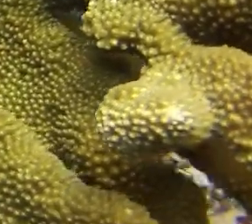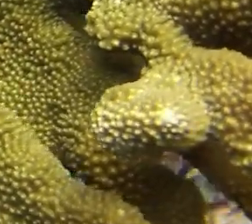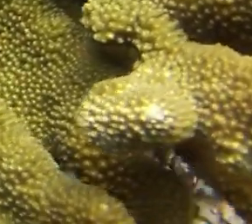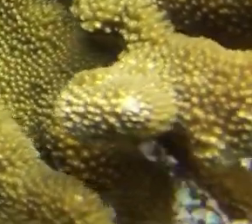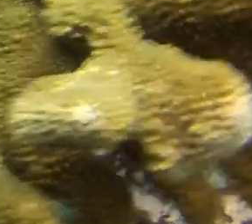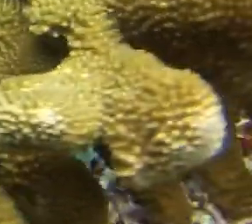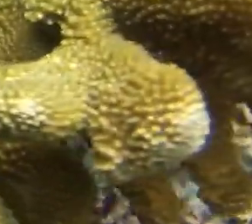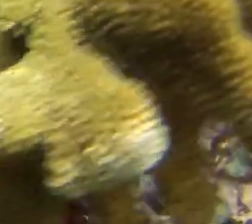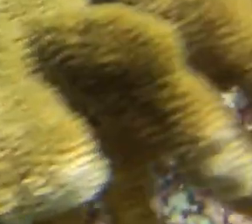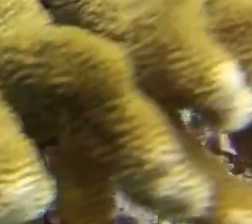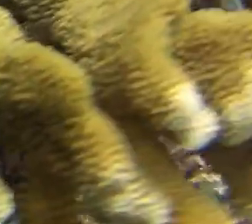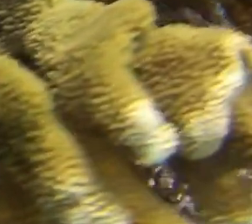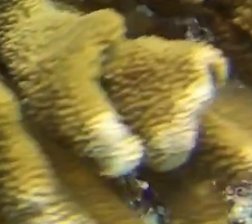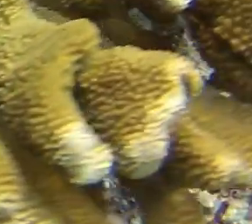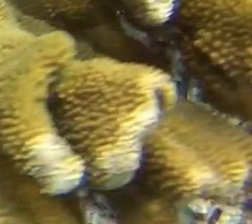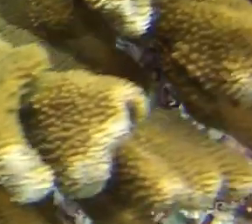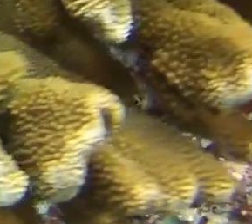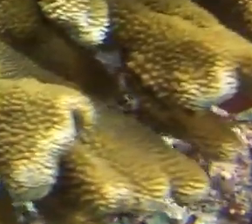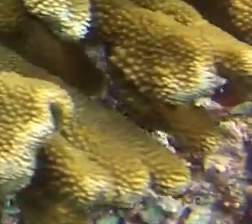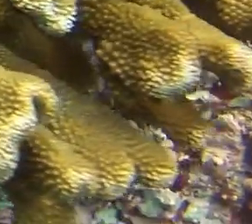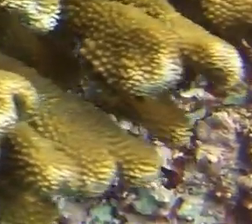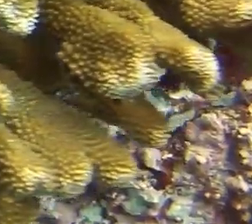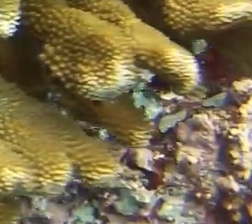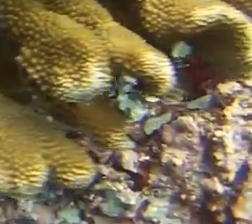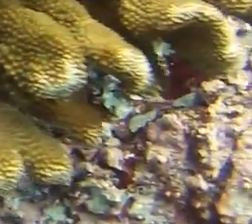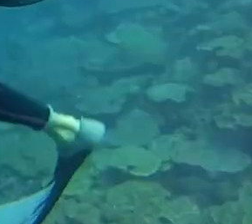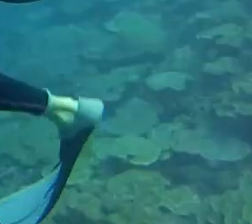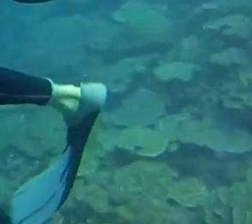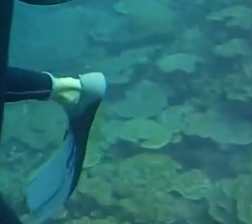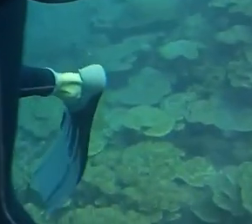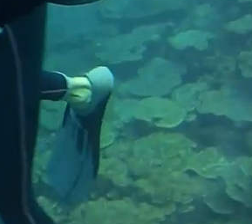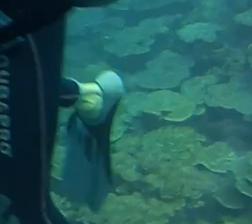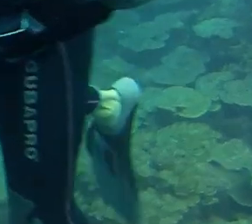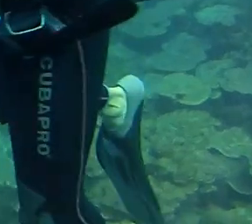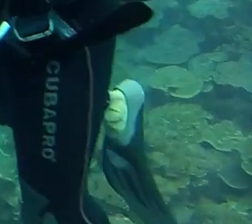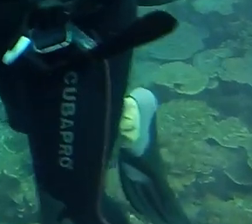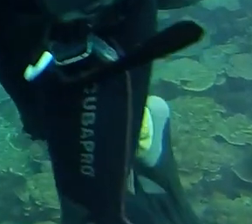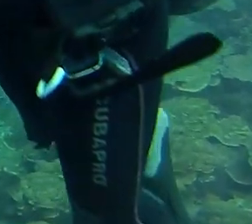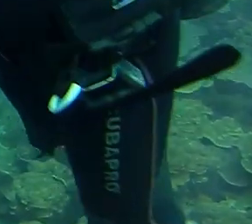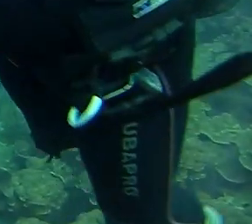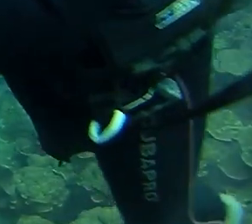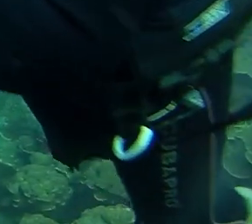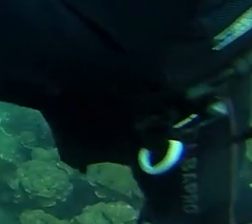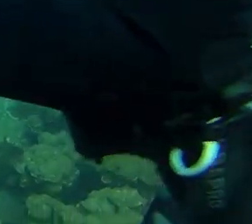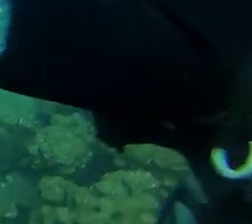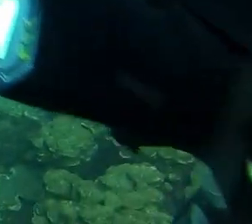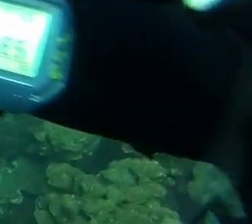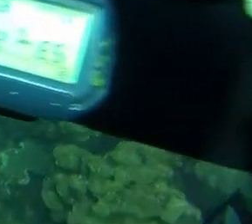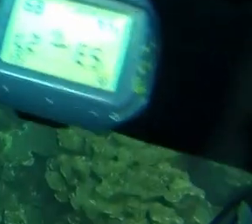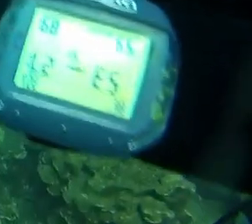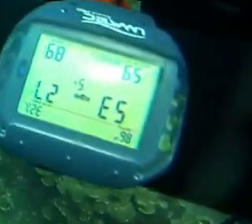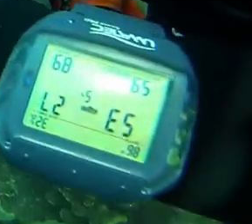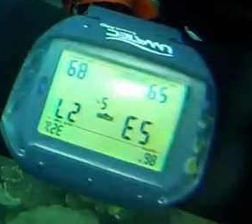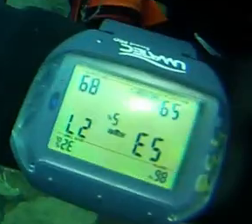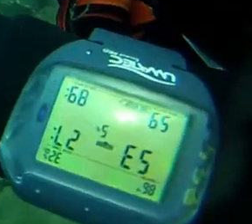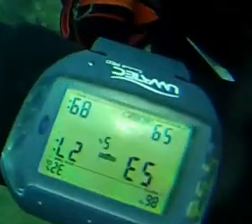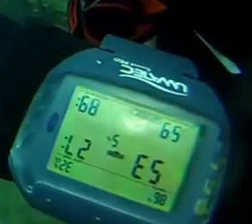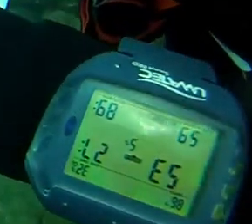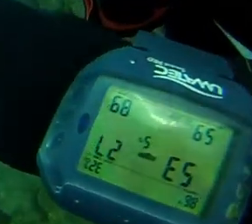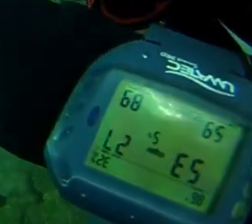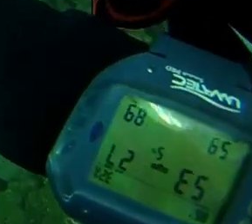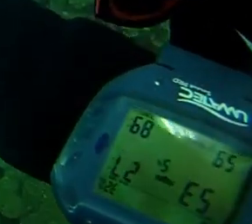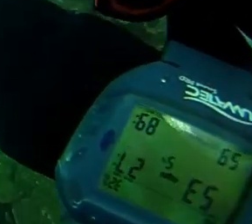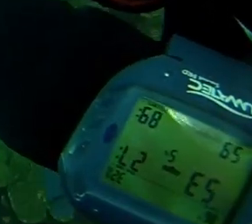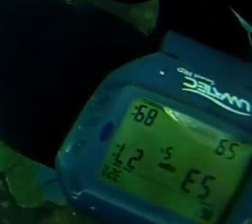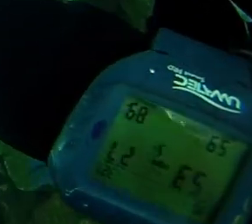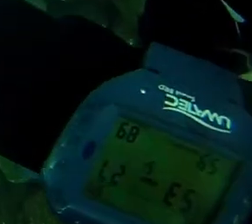embargo, la comunidad científica desea transformar ese panorama y pone la mirada en el desarrollo de dos actividades estratégicas para